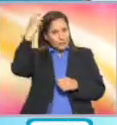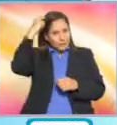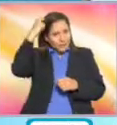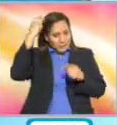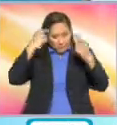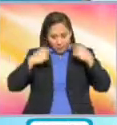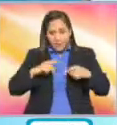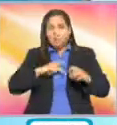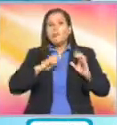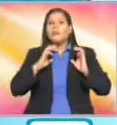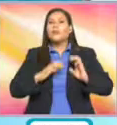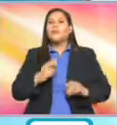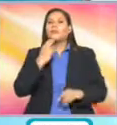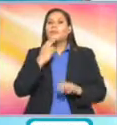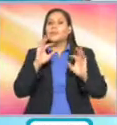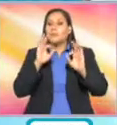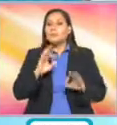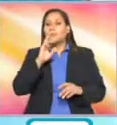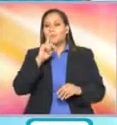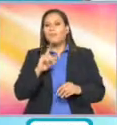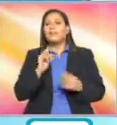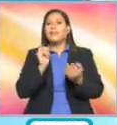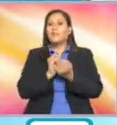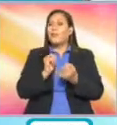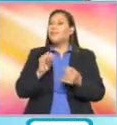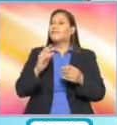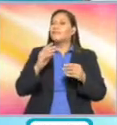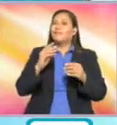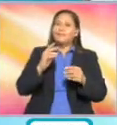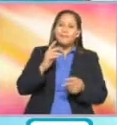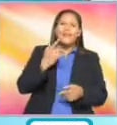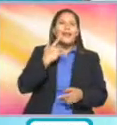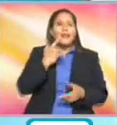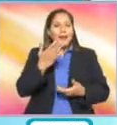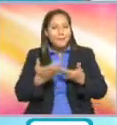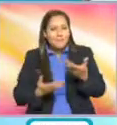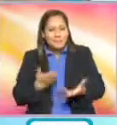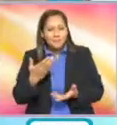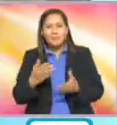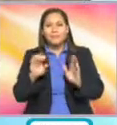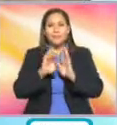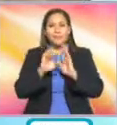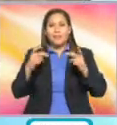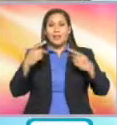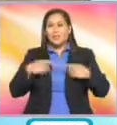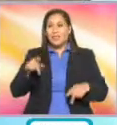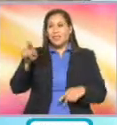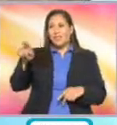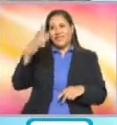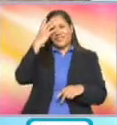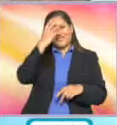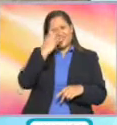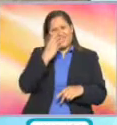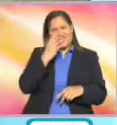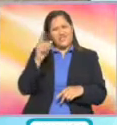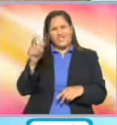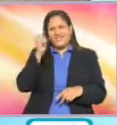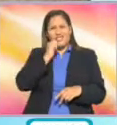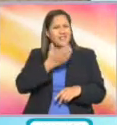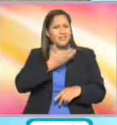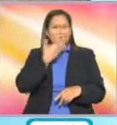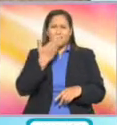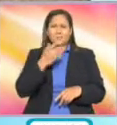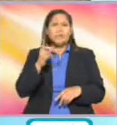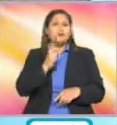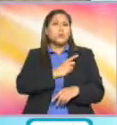cognitivas. Ayuda en las relaciones sociales, es decir, por ejemplo, vamos a hablar de una persona con depresión. Una persona con depresión